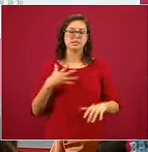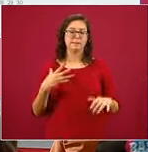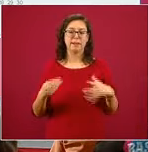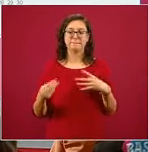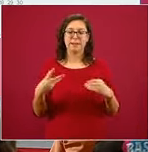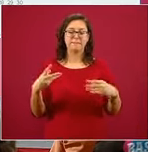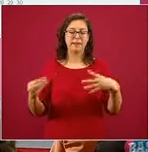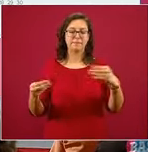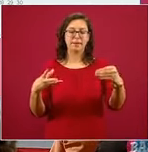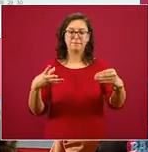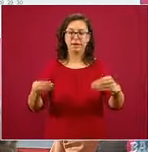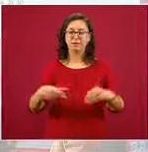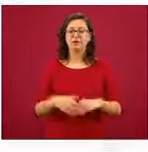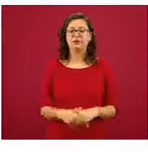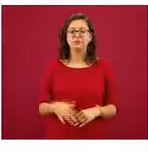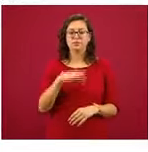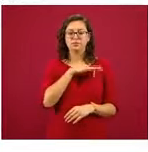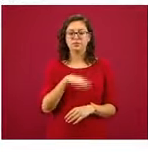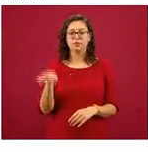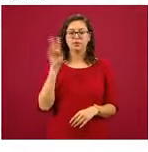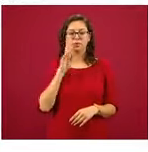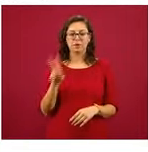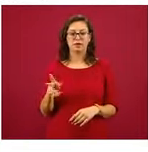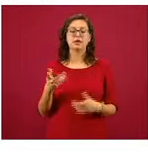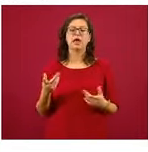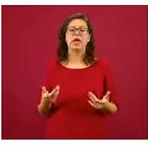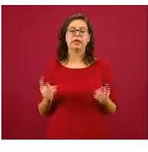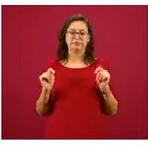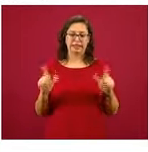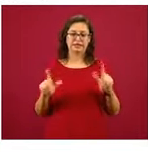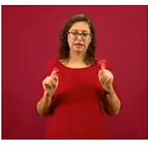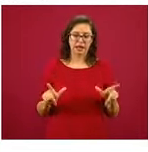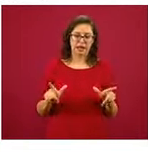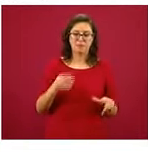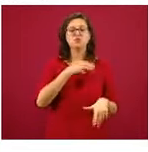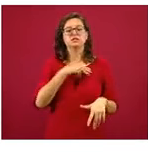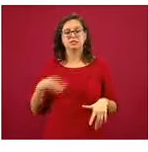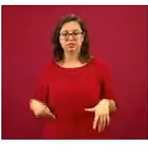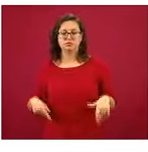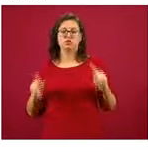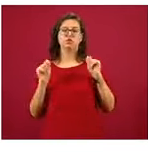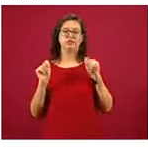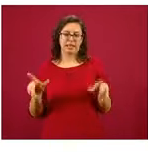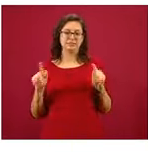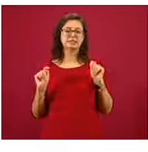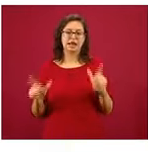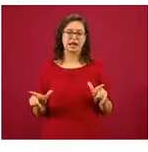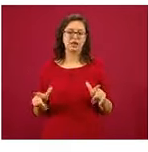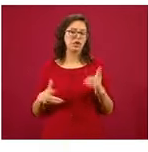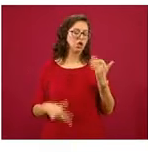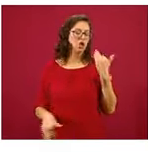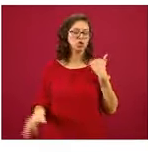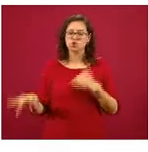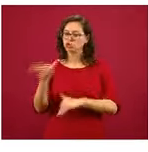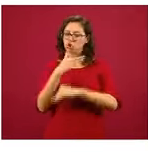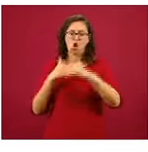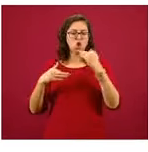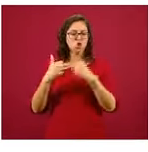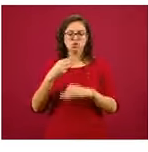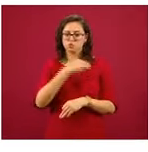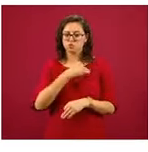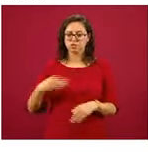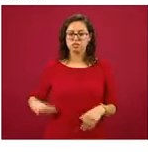epidémico. Vemos a Tlaxcala como tal. Prácticamente todos los municipios inician con actividad en la